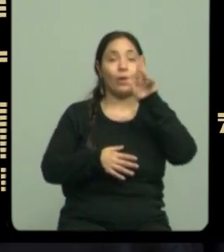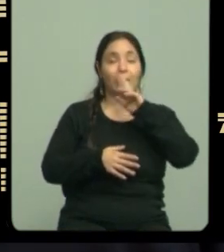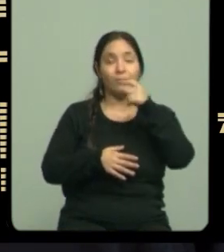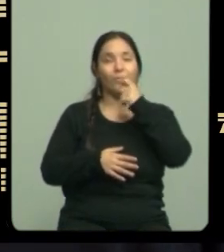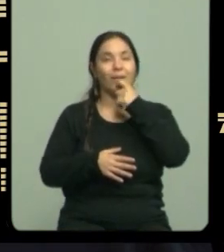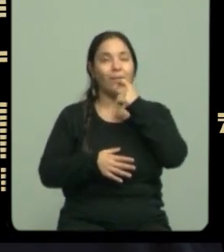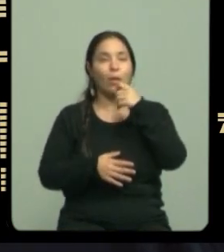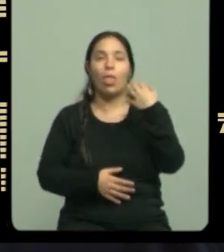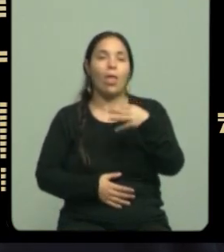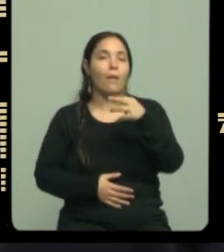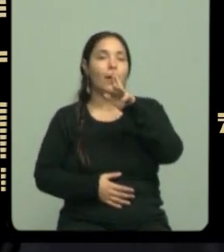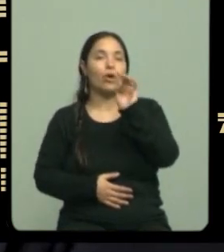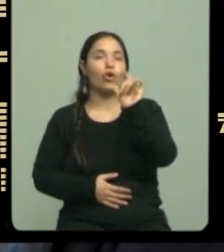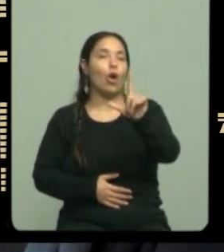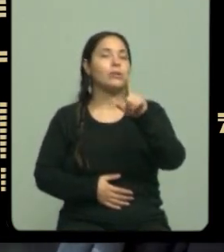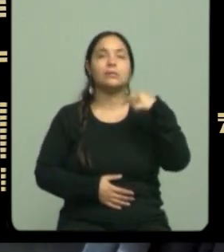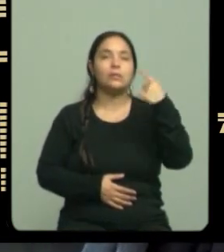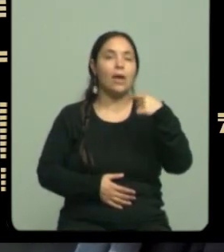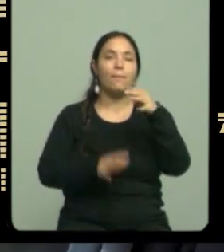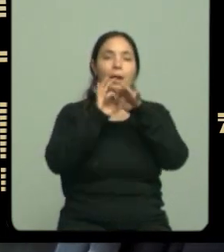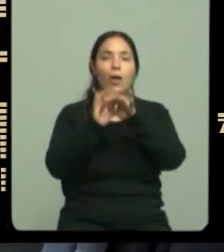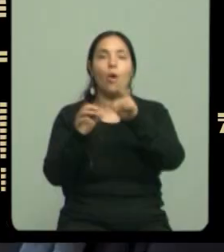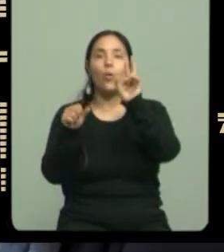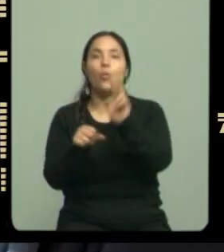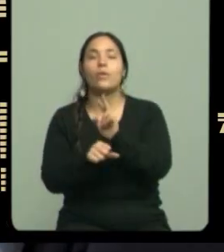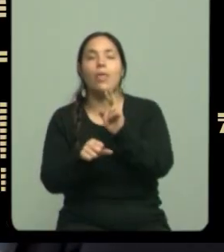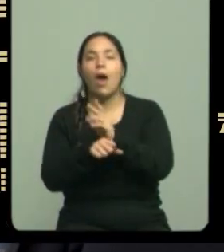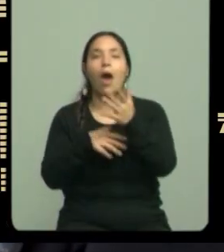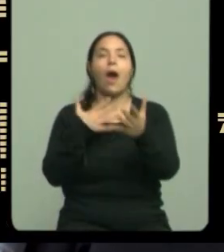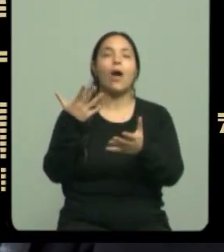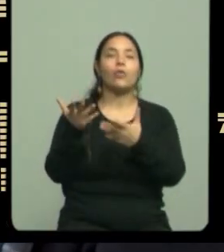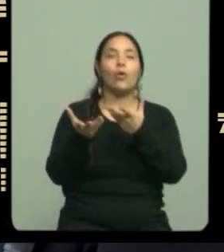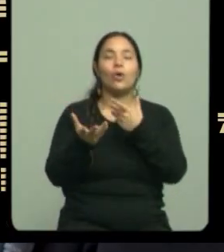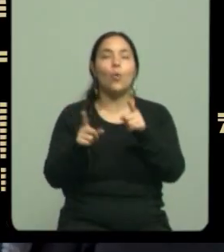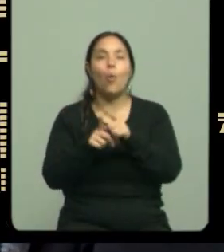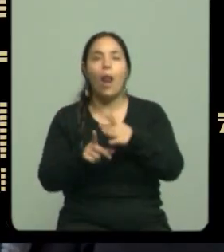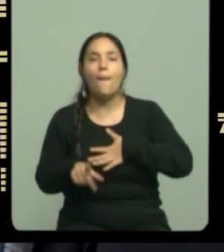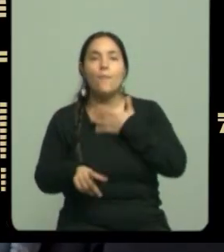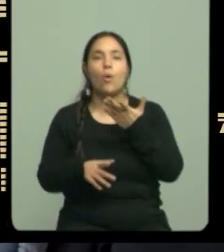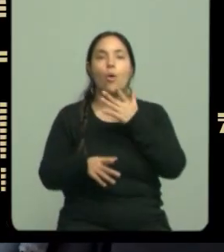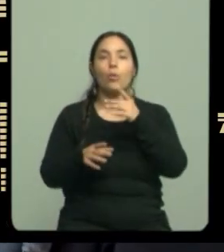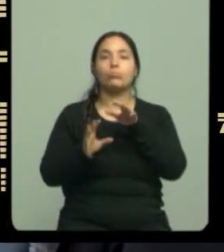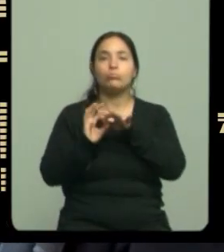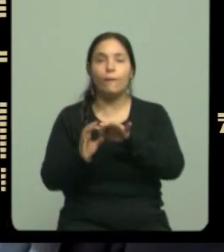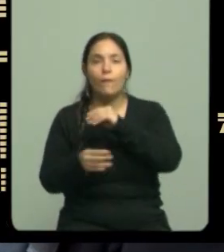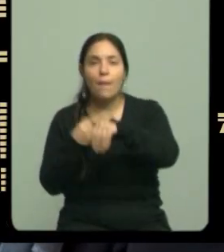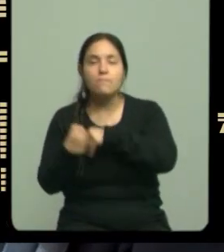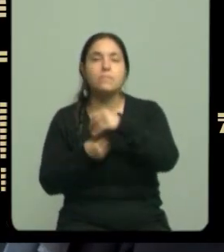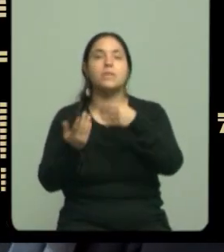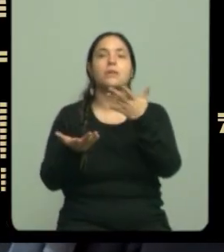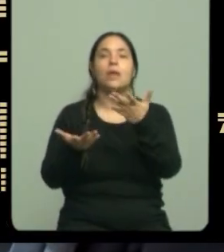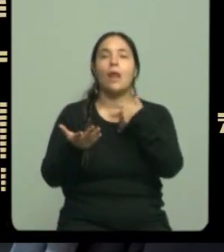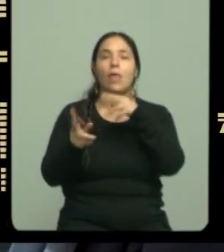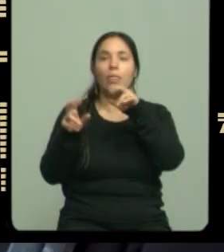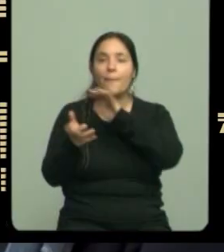que las mujeres tienen que tener como estos roles que decías vos recién, en más cuidados como más amorosos, más familiares,